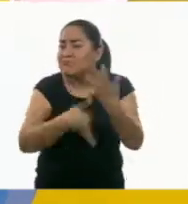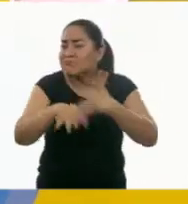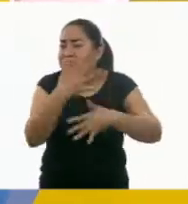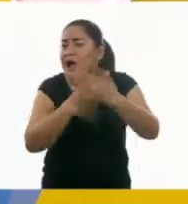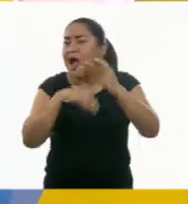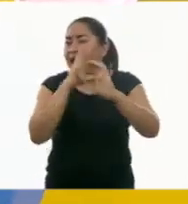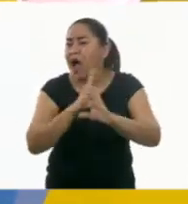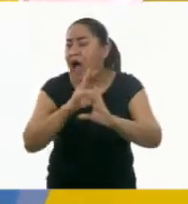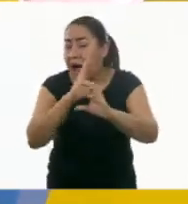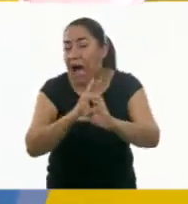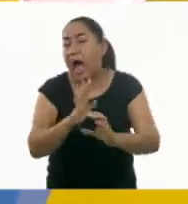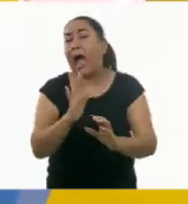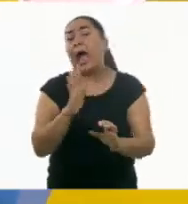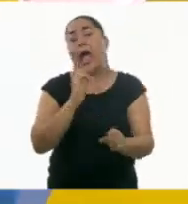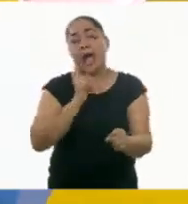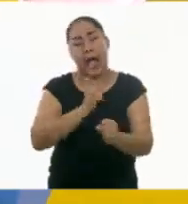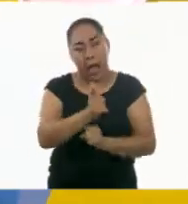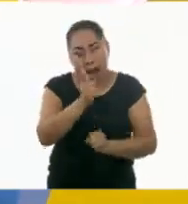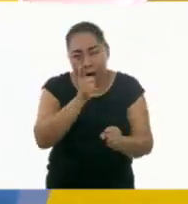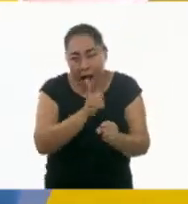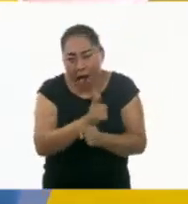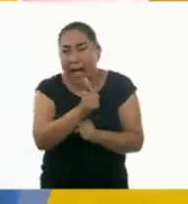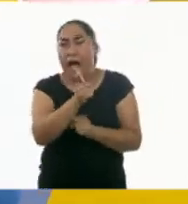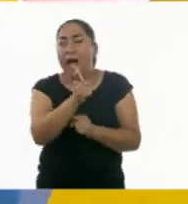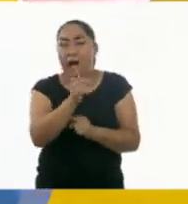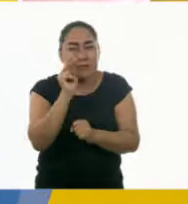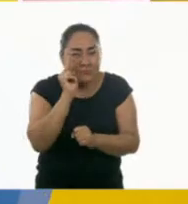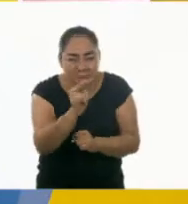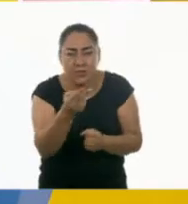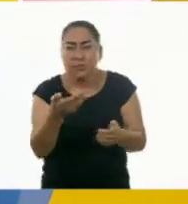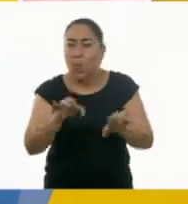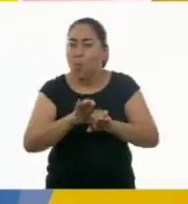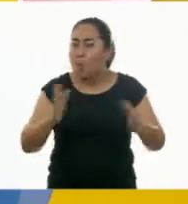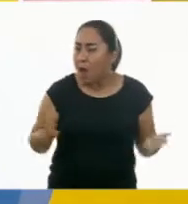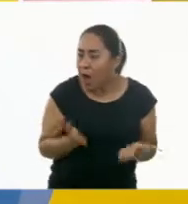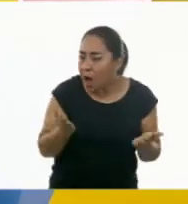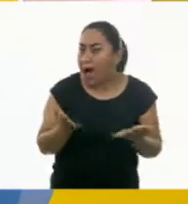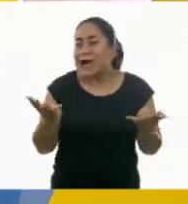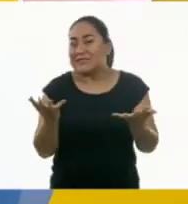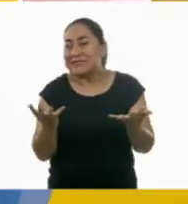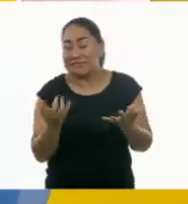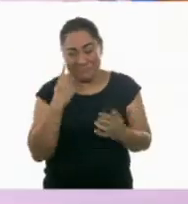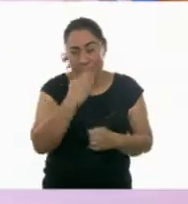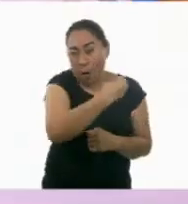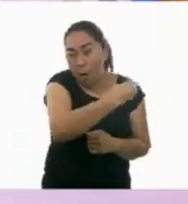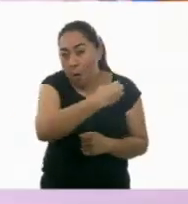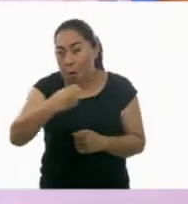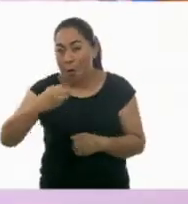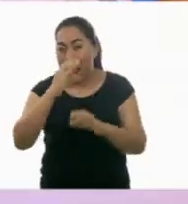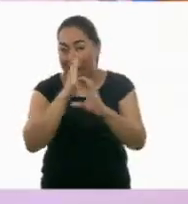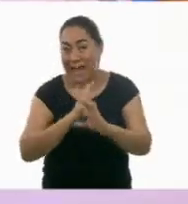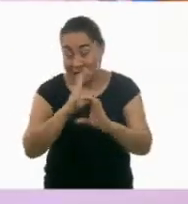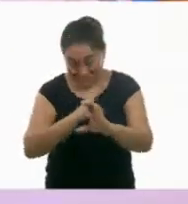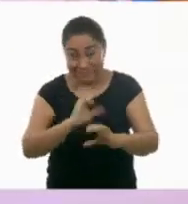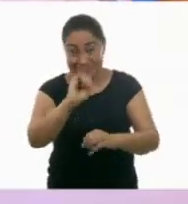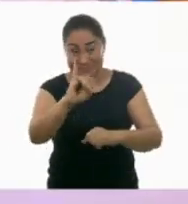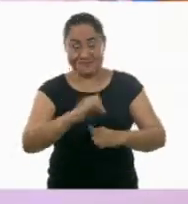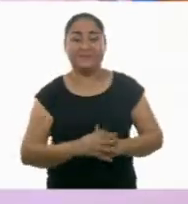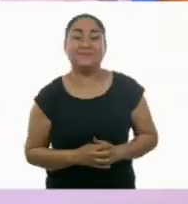que la analizamos, ya sabemos qué viene, cómo podemos bailar, qué podemos hacer. Vamos a escucharla completa.